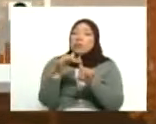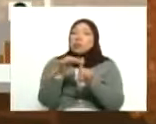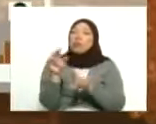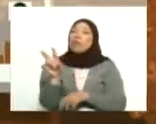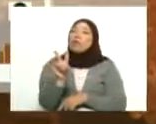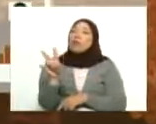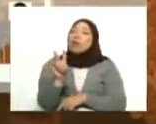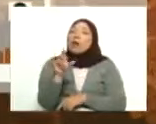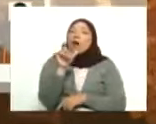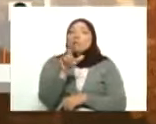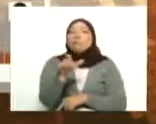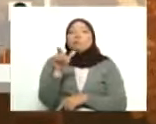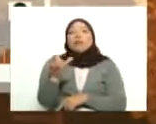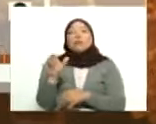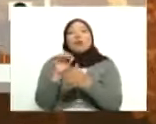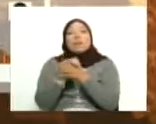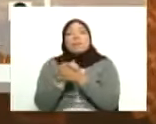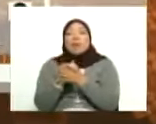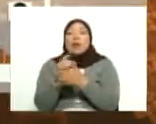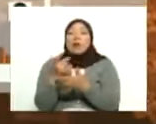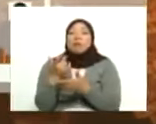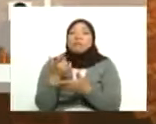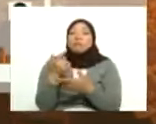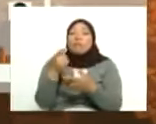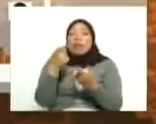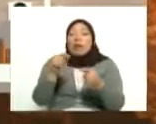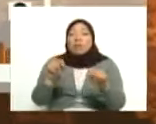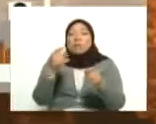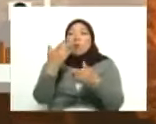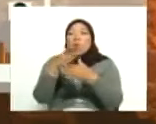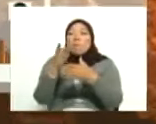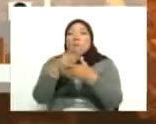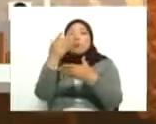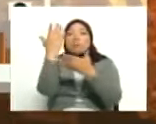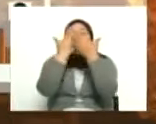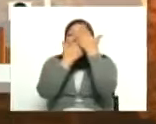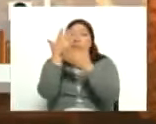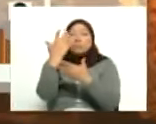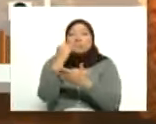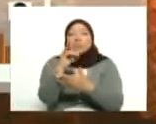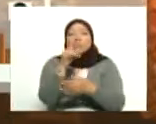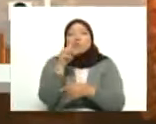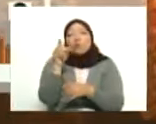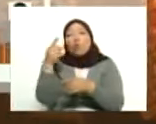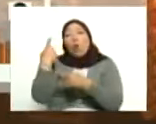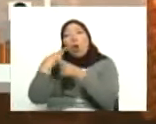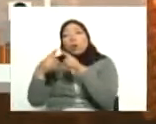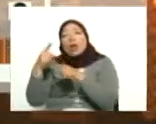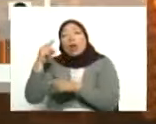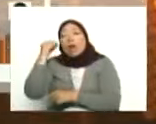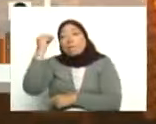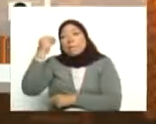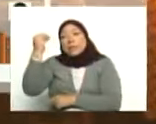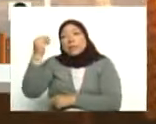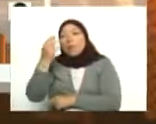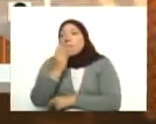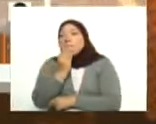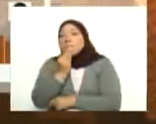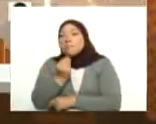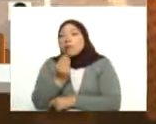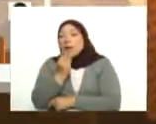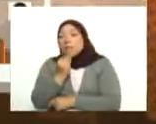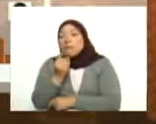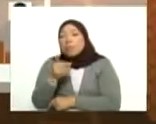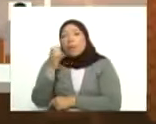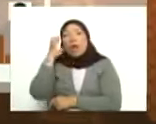solidaridades automáticas, hay quienes han sesgado el tema de Palestina, hay que solamente ven la visión de Israel y Estados Unidos. Hay una visión también